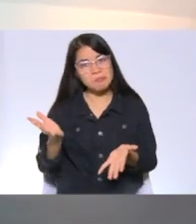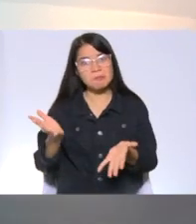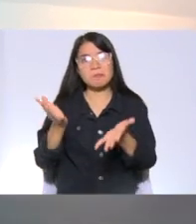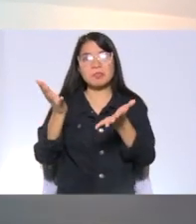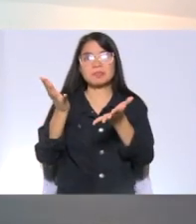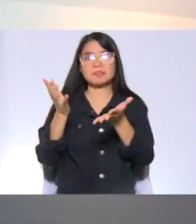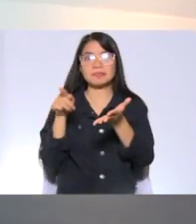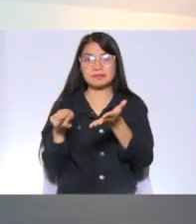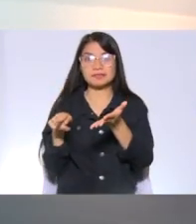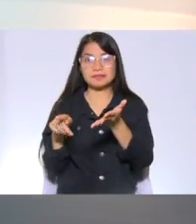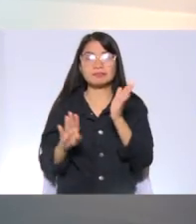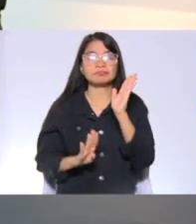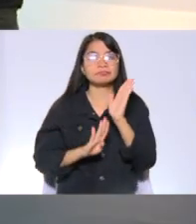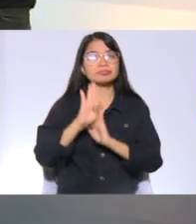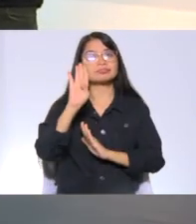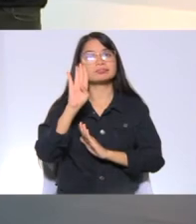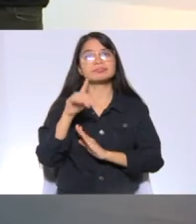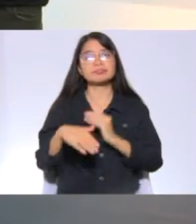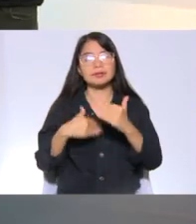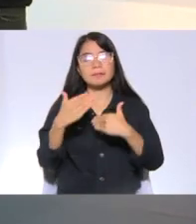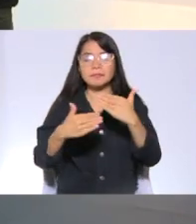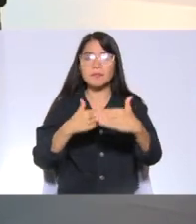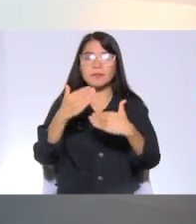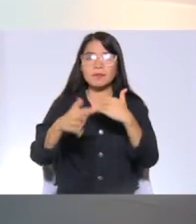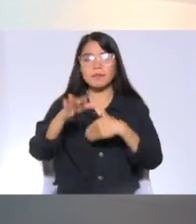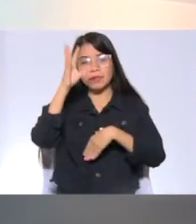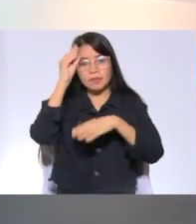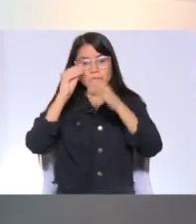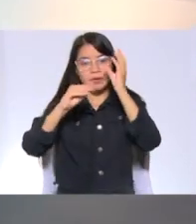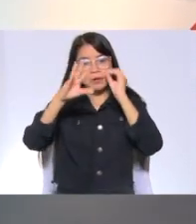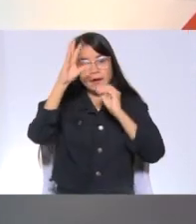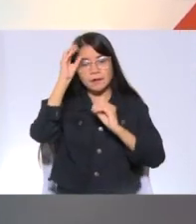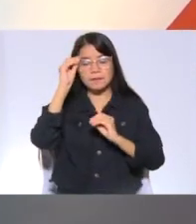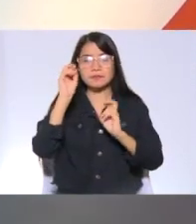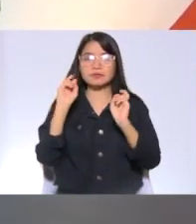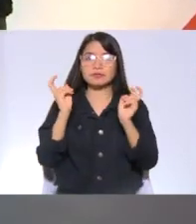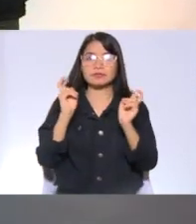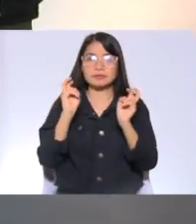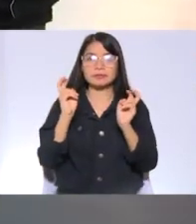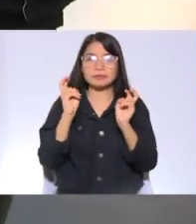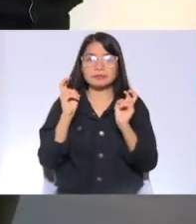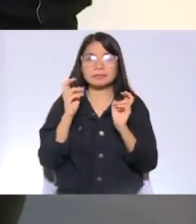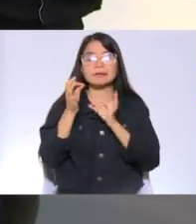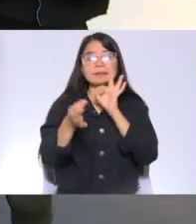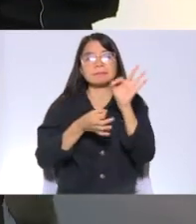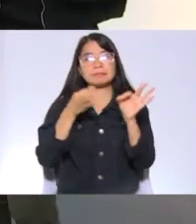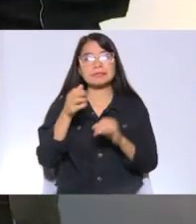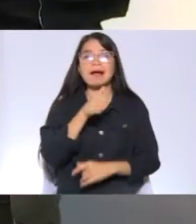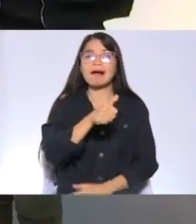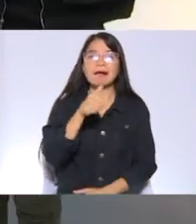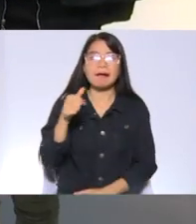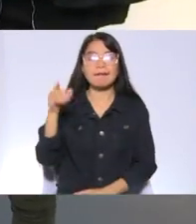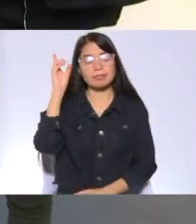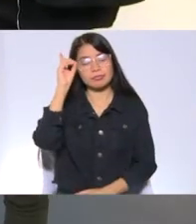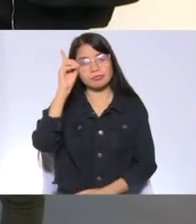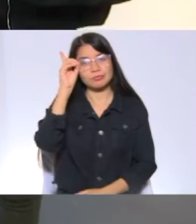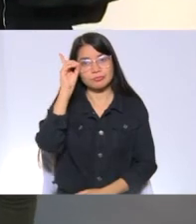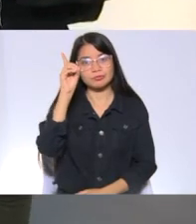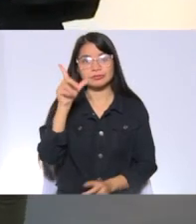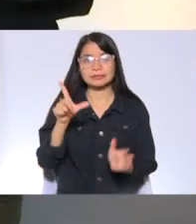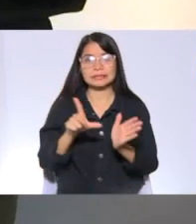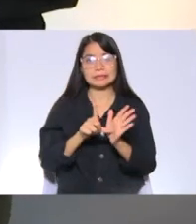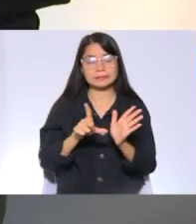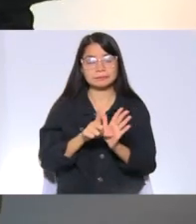de esos referentes teóricos prácticos que nos dan cada uno de esos docentes de las áreas de formación del nivel de educación media.